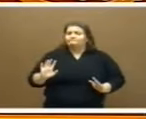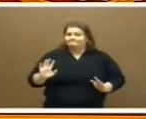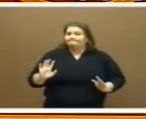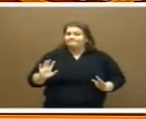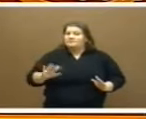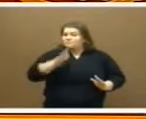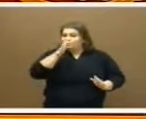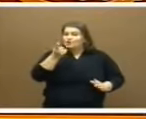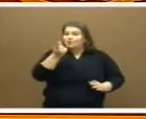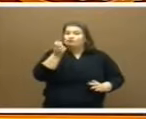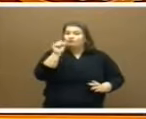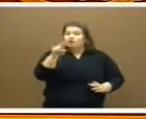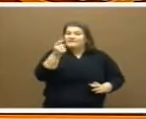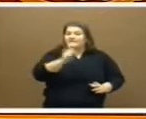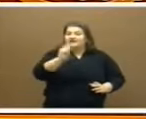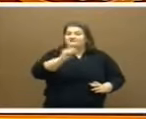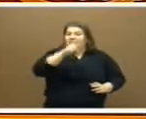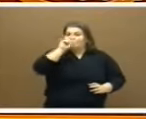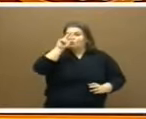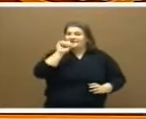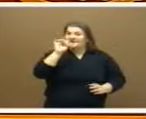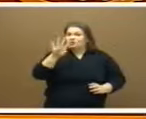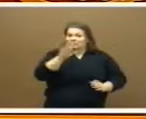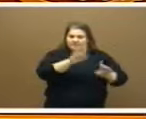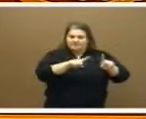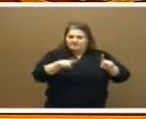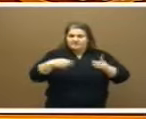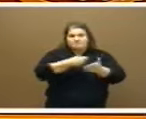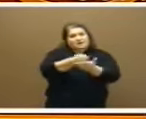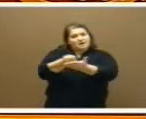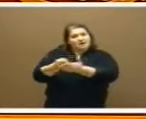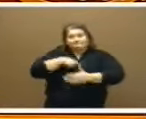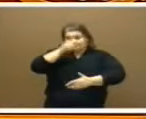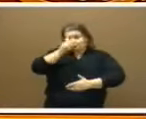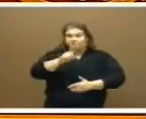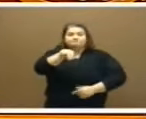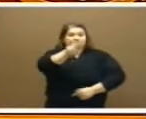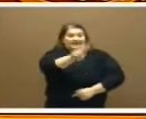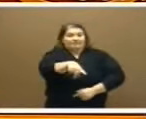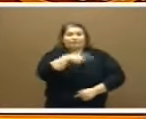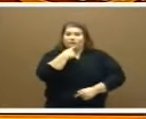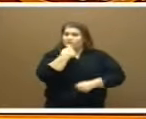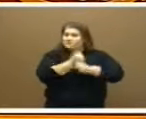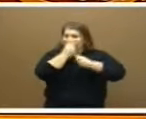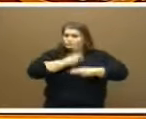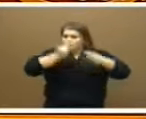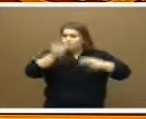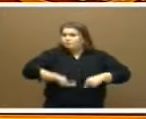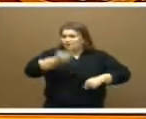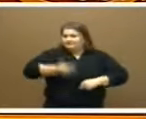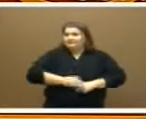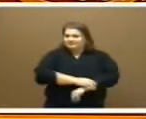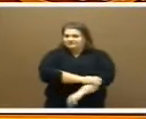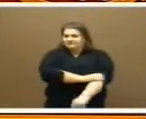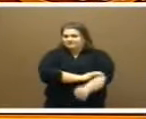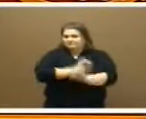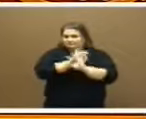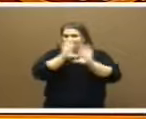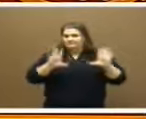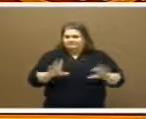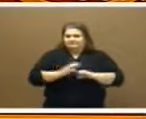pagara en las 12 mensualidades en el 2014. Y tiene usted razón en decir que los empleados públicos son importantes, claro que son